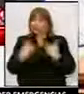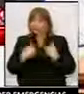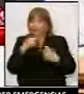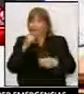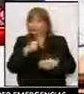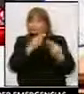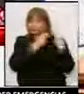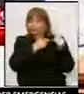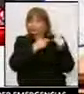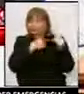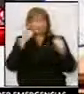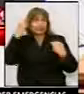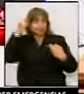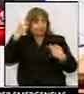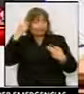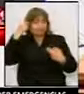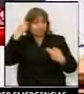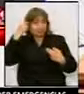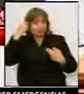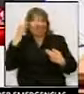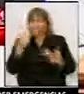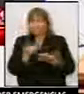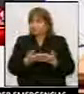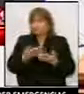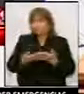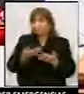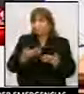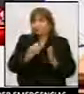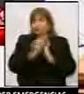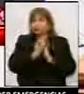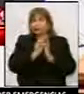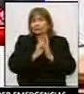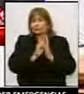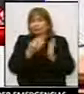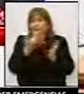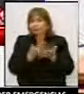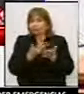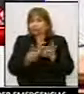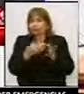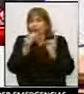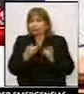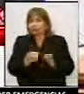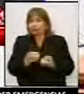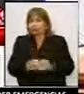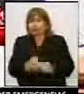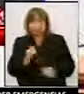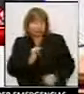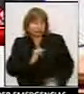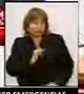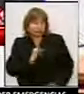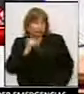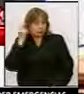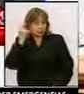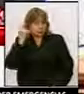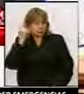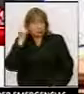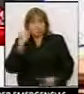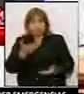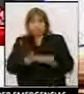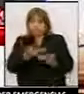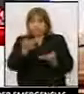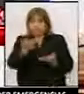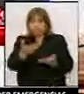responsables políticos y administrativos, Presidenta. Este cambio de los estatutos en su día oportunidad dio pie para que estas